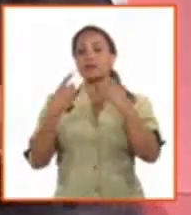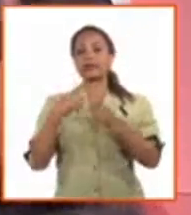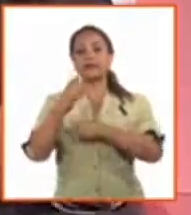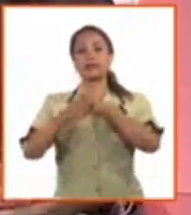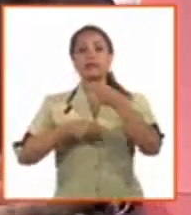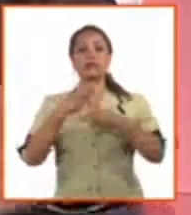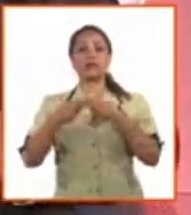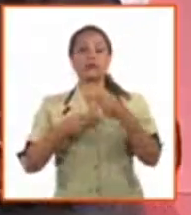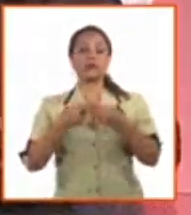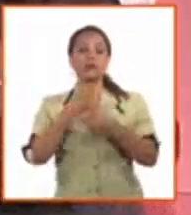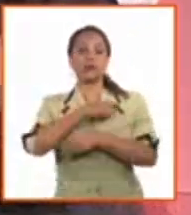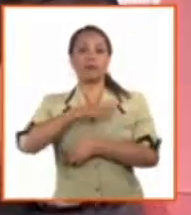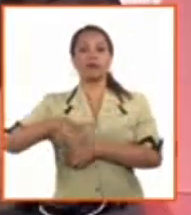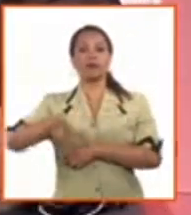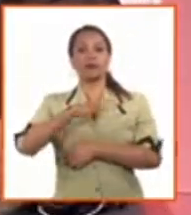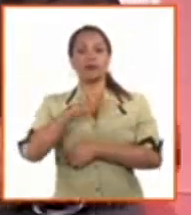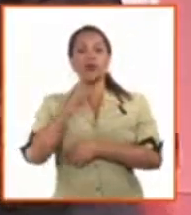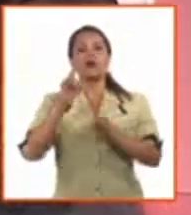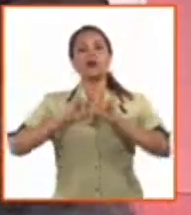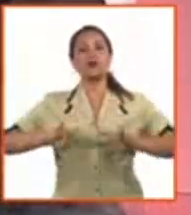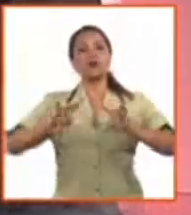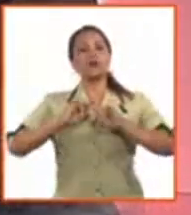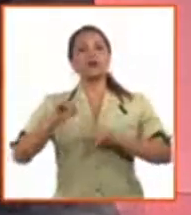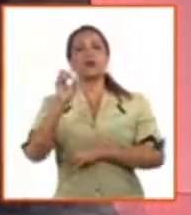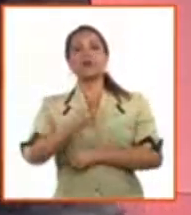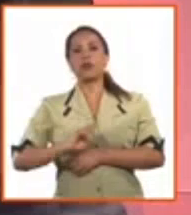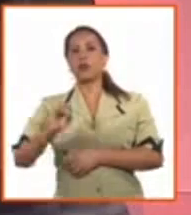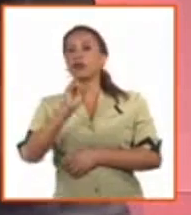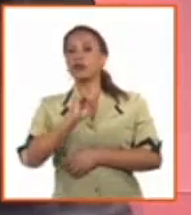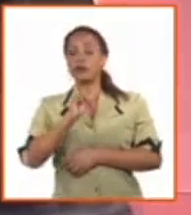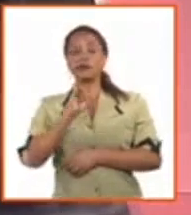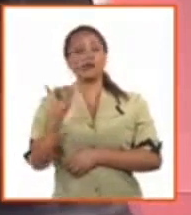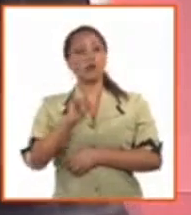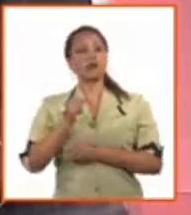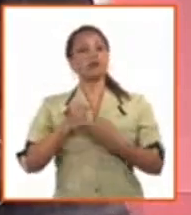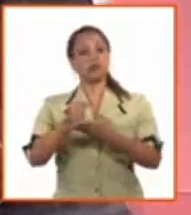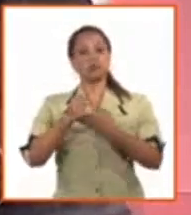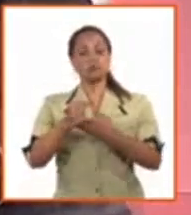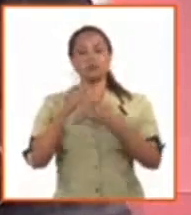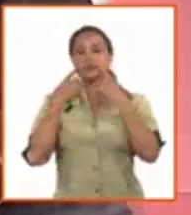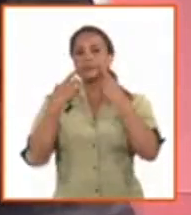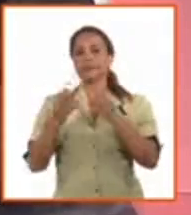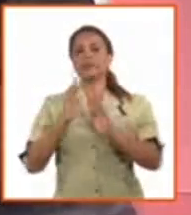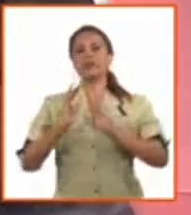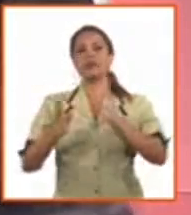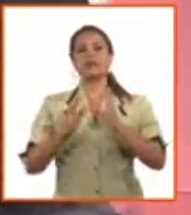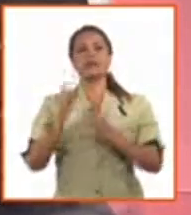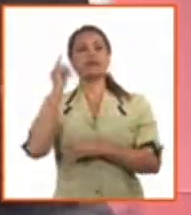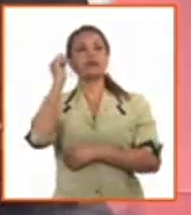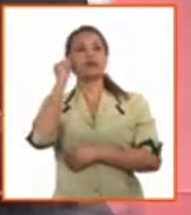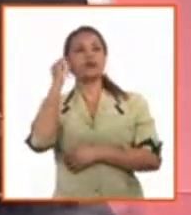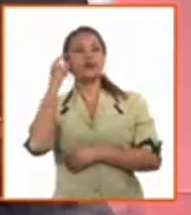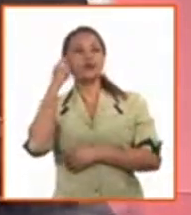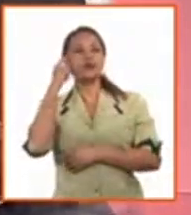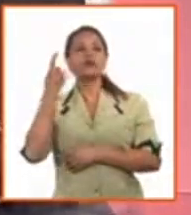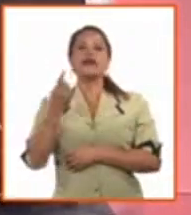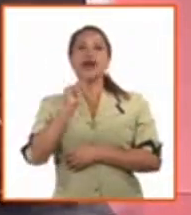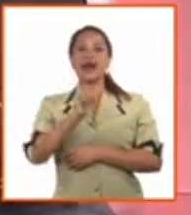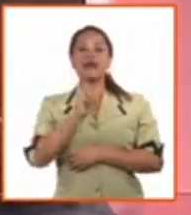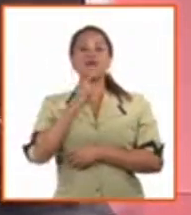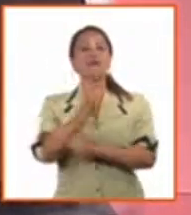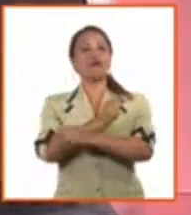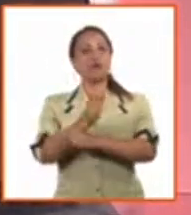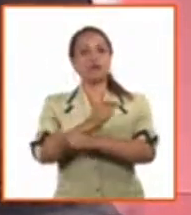con otras universidades como la cuba oriente la universidad se le ve que es muy importante pulso en el sector d con de conocimiento donde